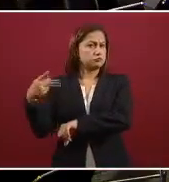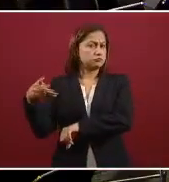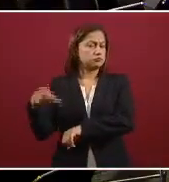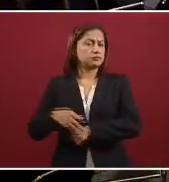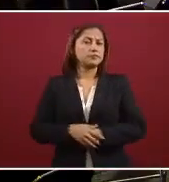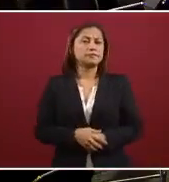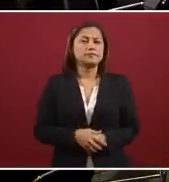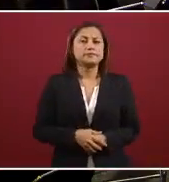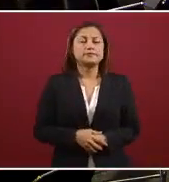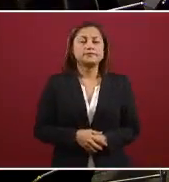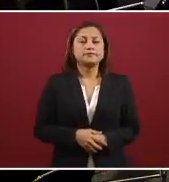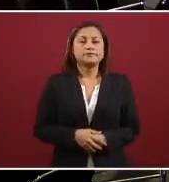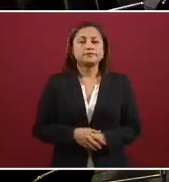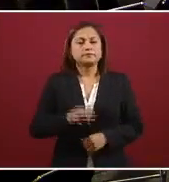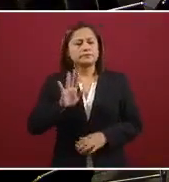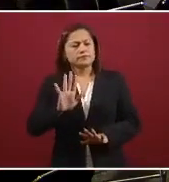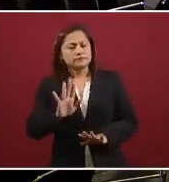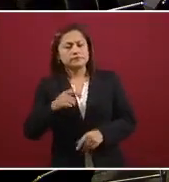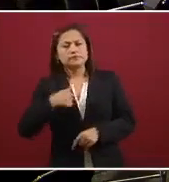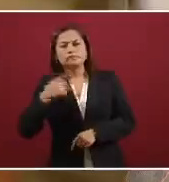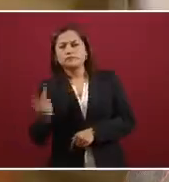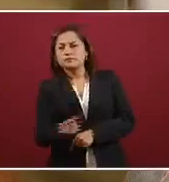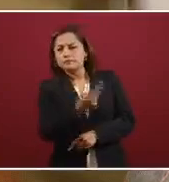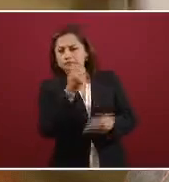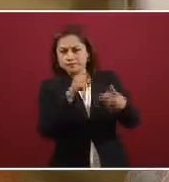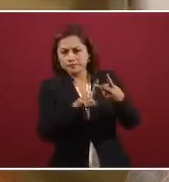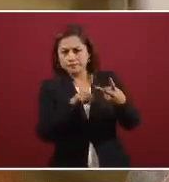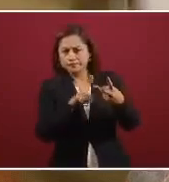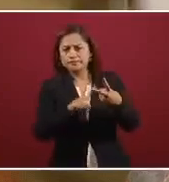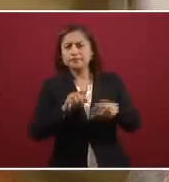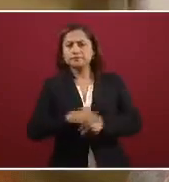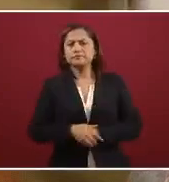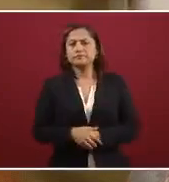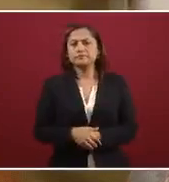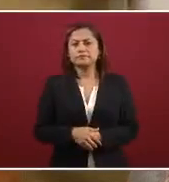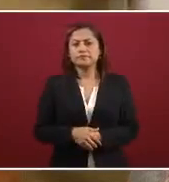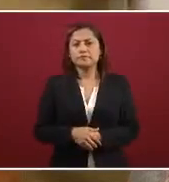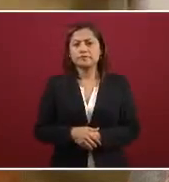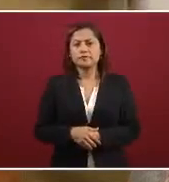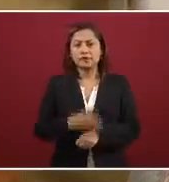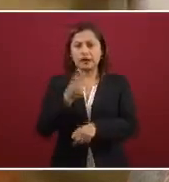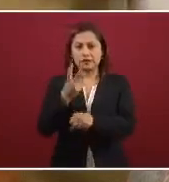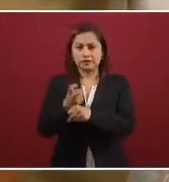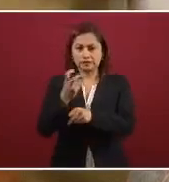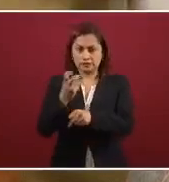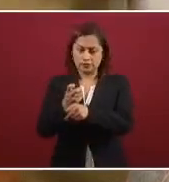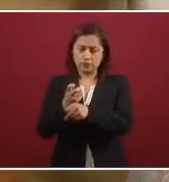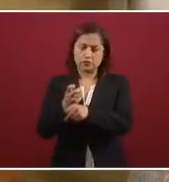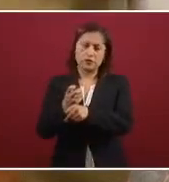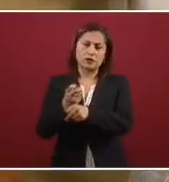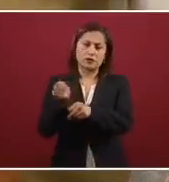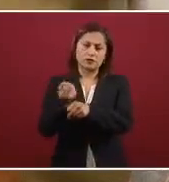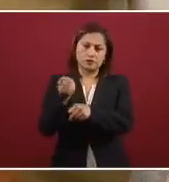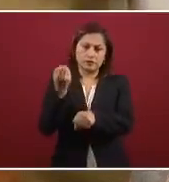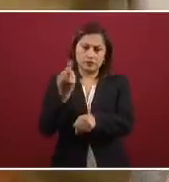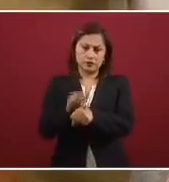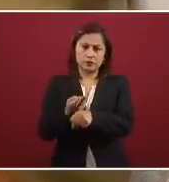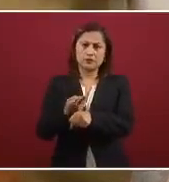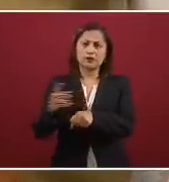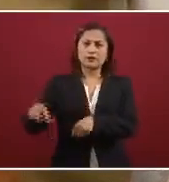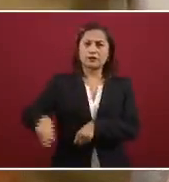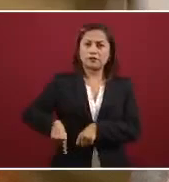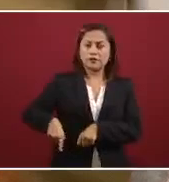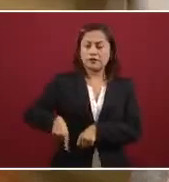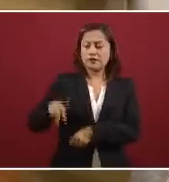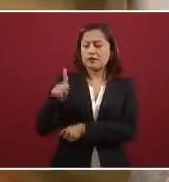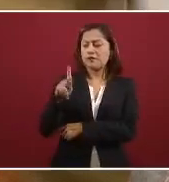Y la otra pregunta, precisamente, el subsecretario de Gobernación, Ricardo Peralta, se reunió